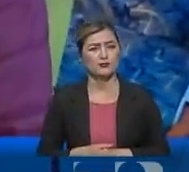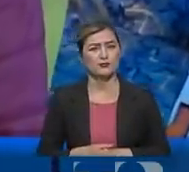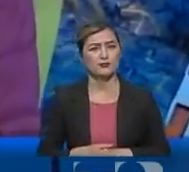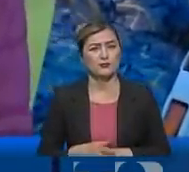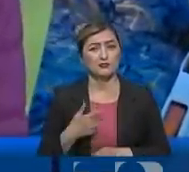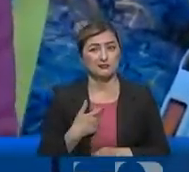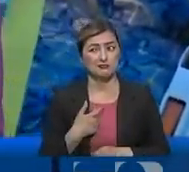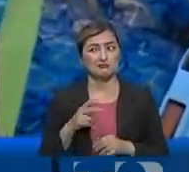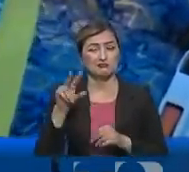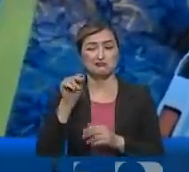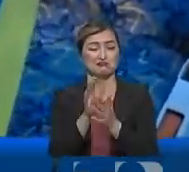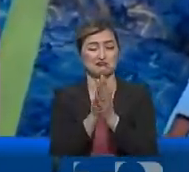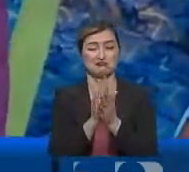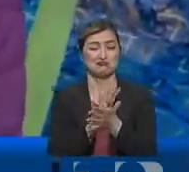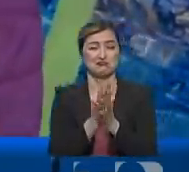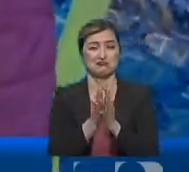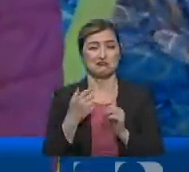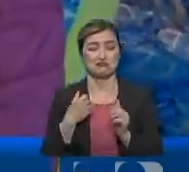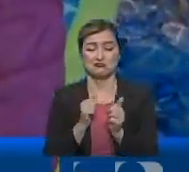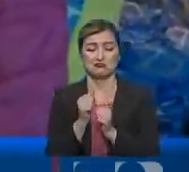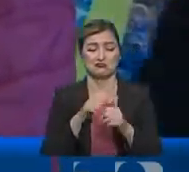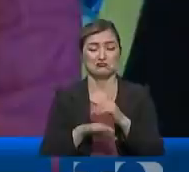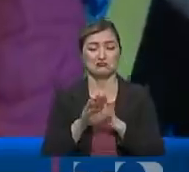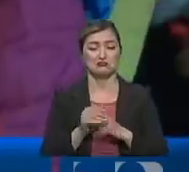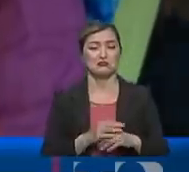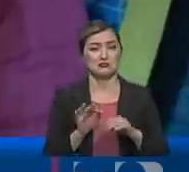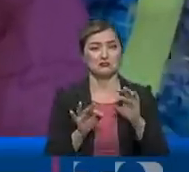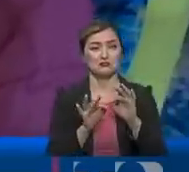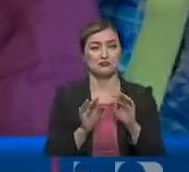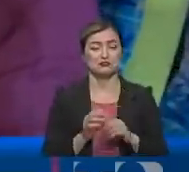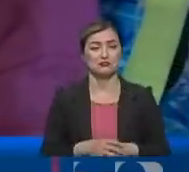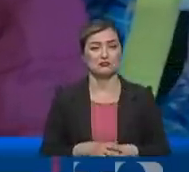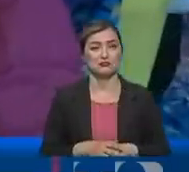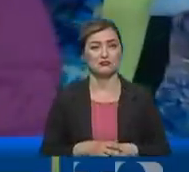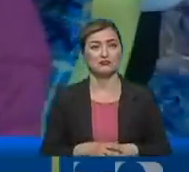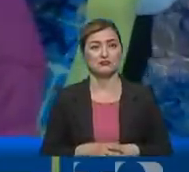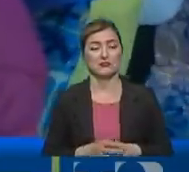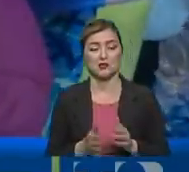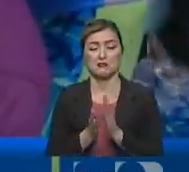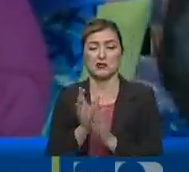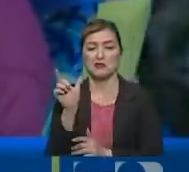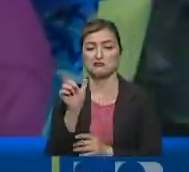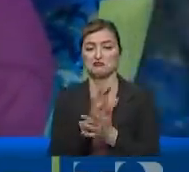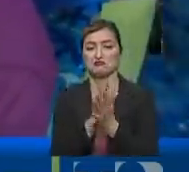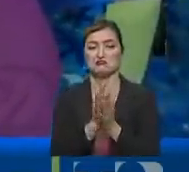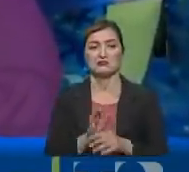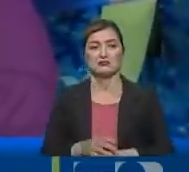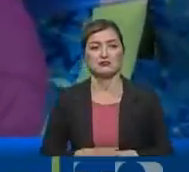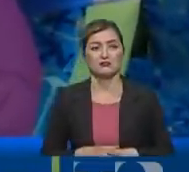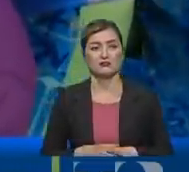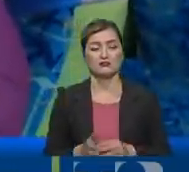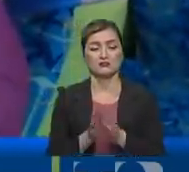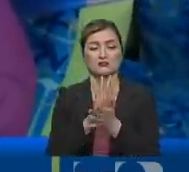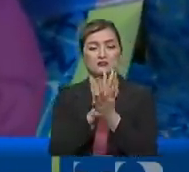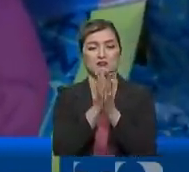que no, solo pasé ya. Perfecto, entonces al momento aún no le han solicitado absolutamente ningún documento. No, no